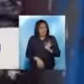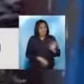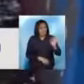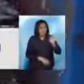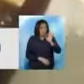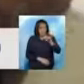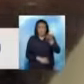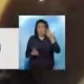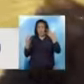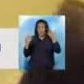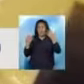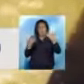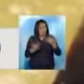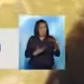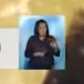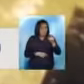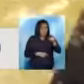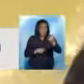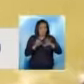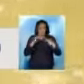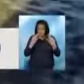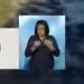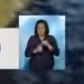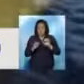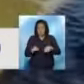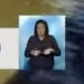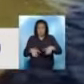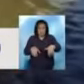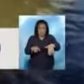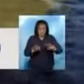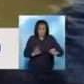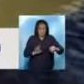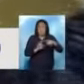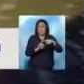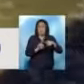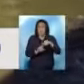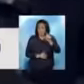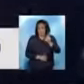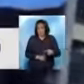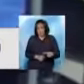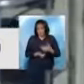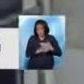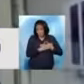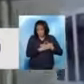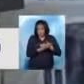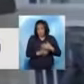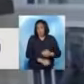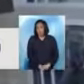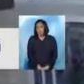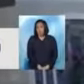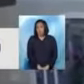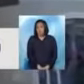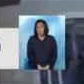inclemente calor, evitaron que esta familia pueda enterrar a uno de sus seres queridos.